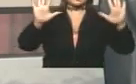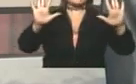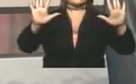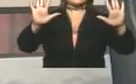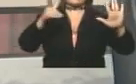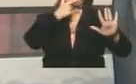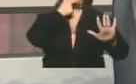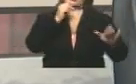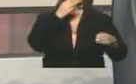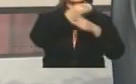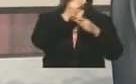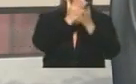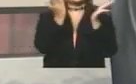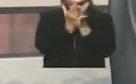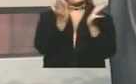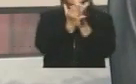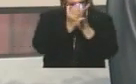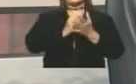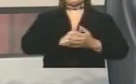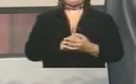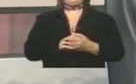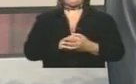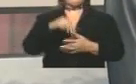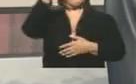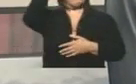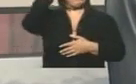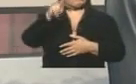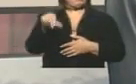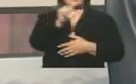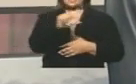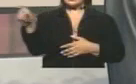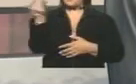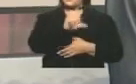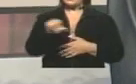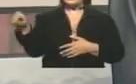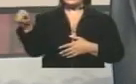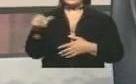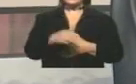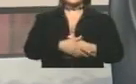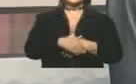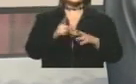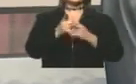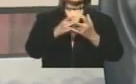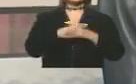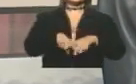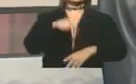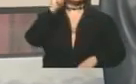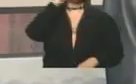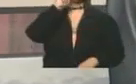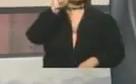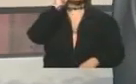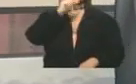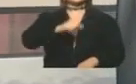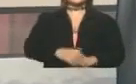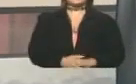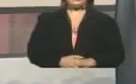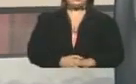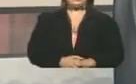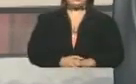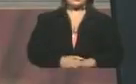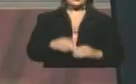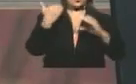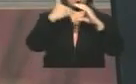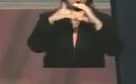dirección exacta. Ahí estamos durante toda la semana, pero mayormente nuestros talleres se dictan el día sábado. Ok, perfecto.